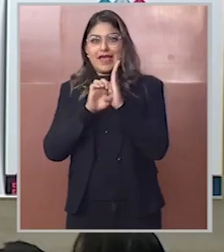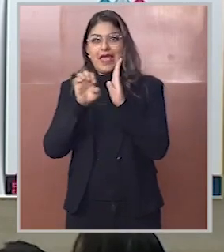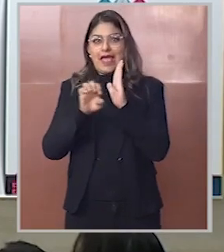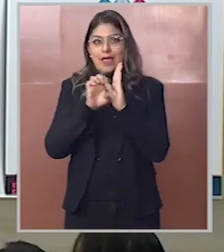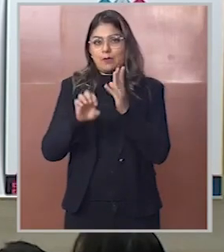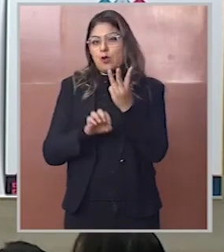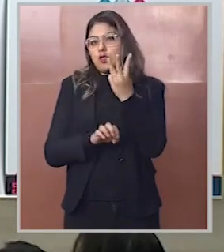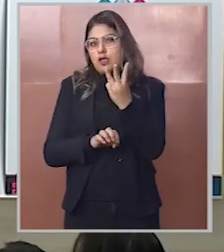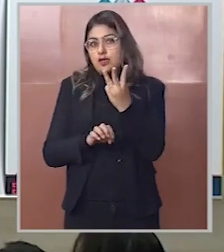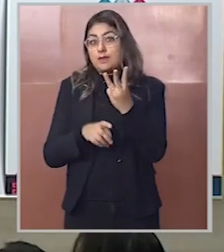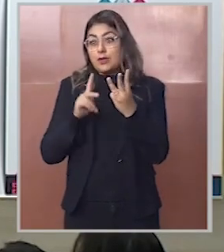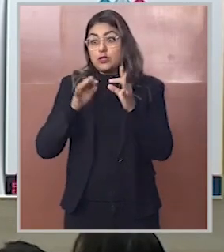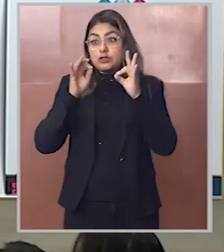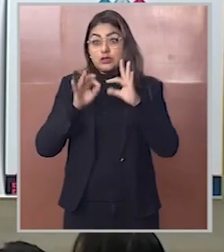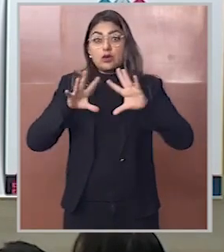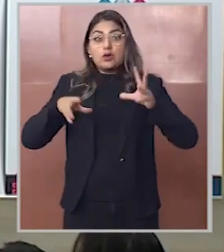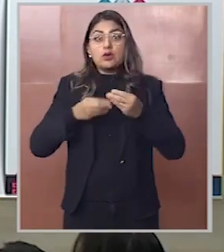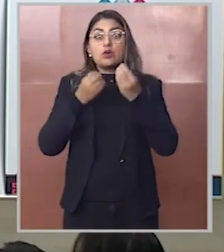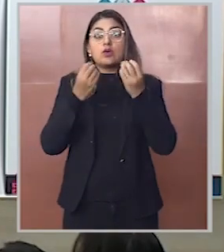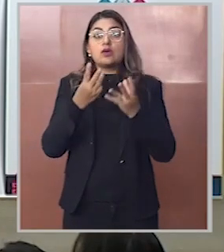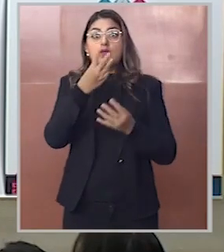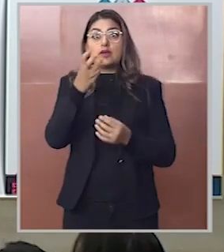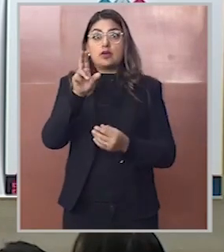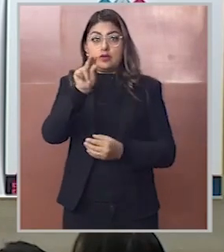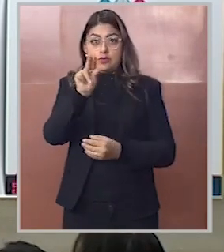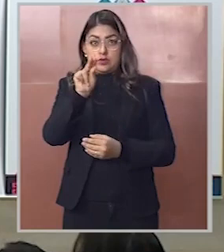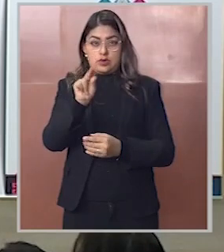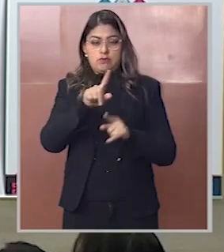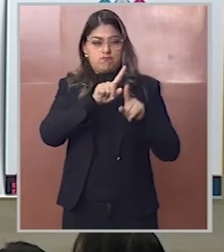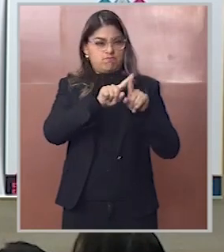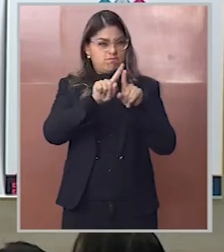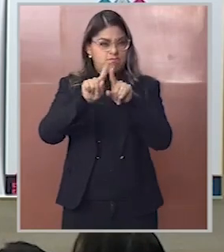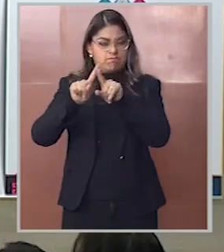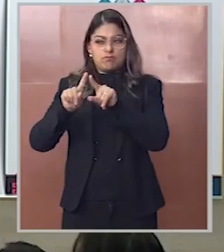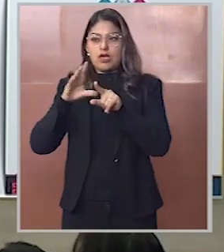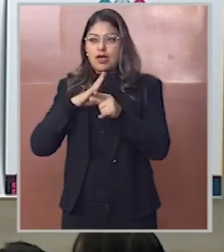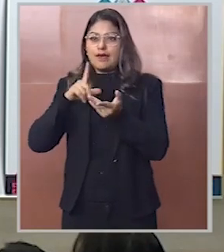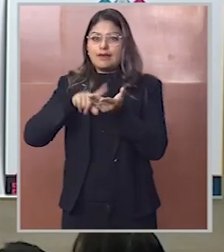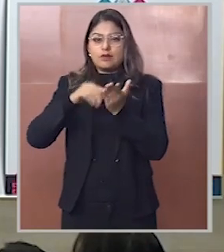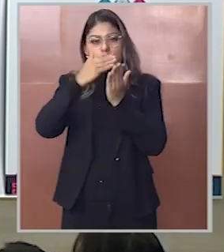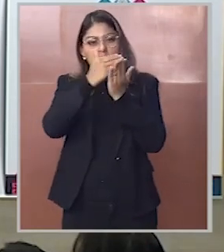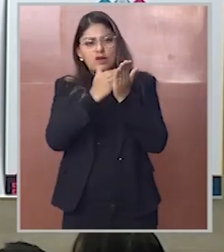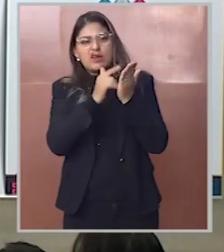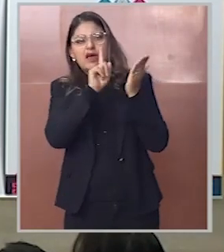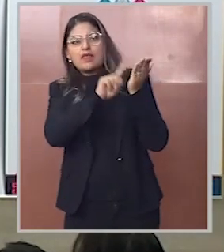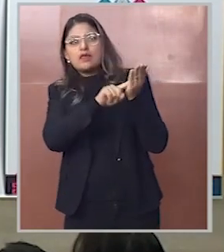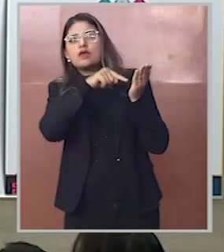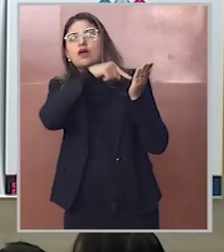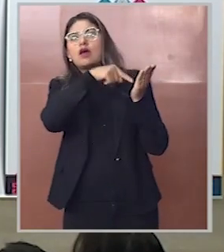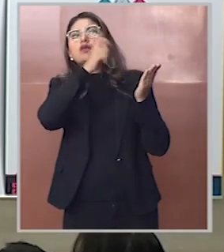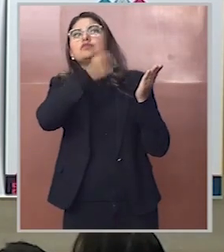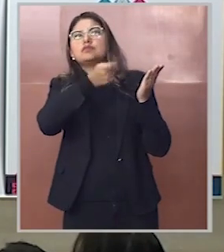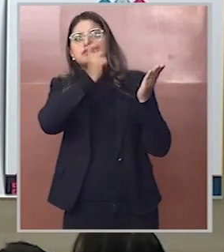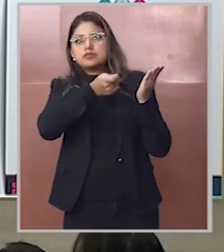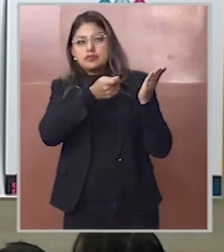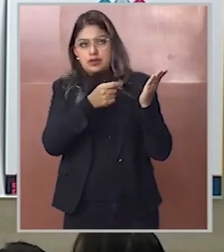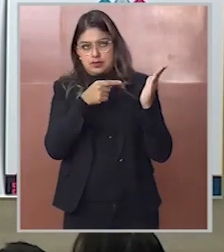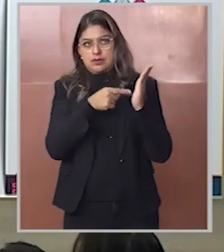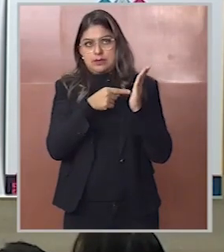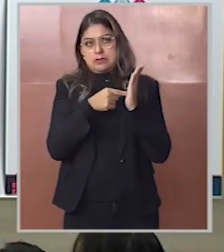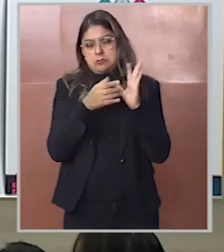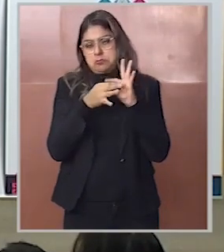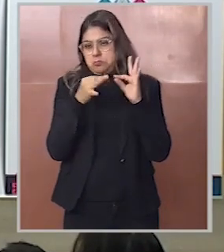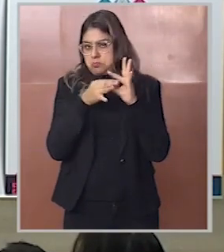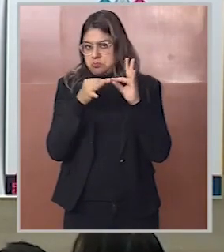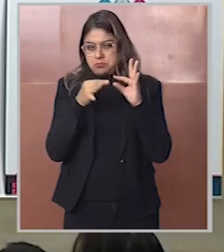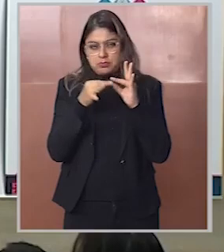bastantes audios que explican los contenidos de las guías y me parece un ejercicio interesante ya lo mencionaba yita no